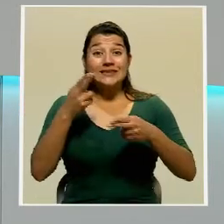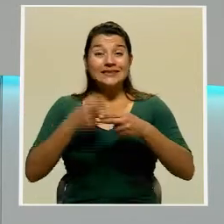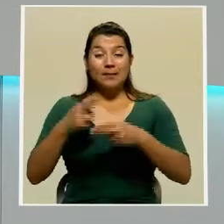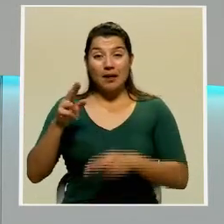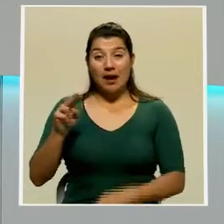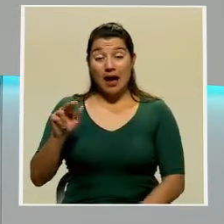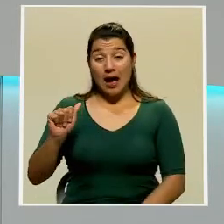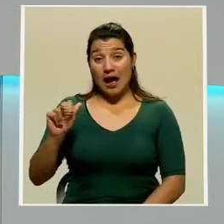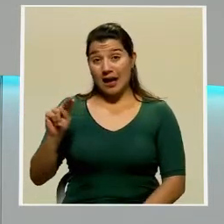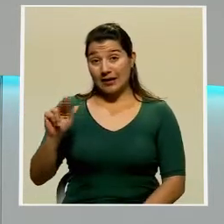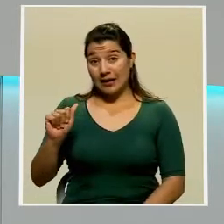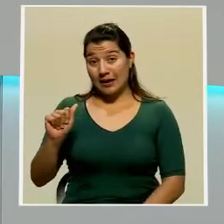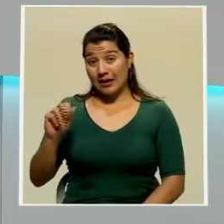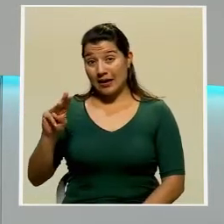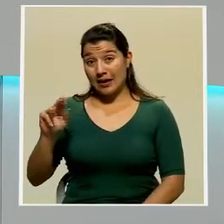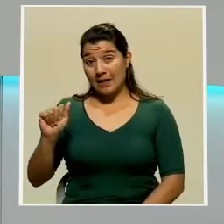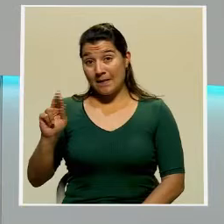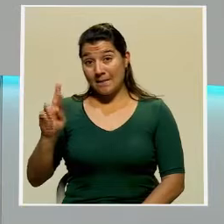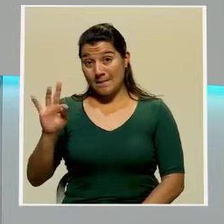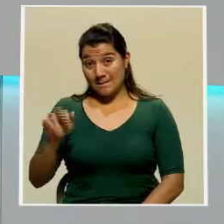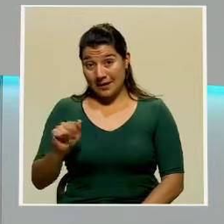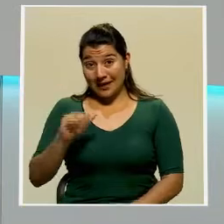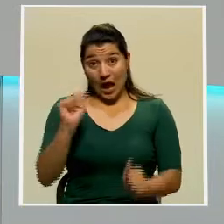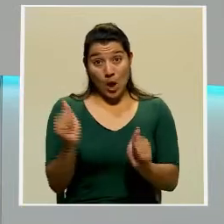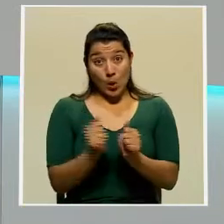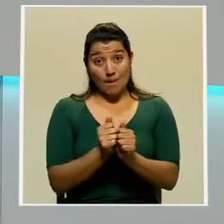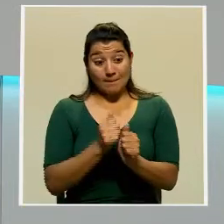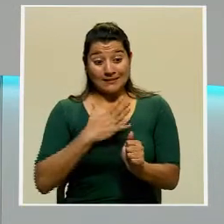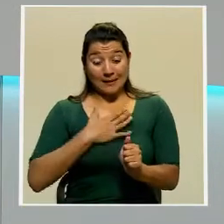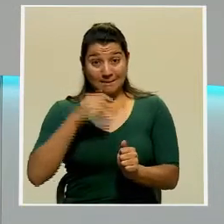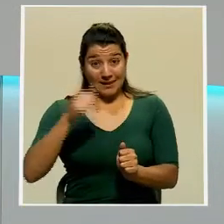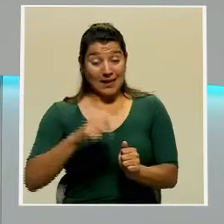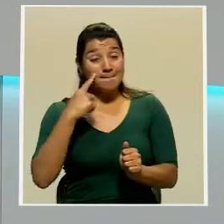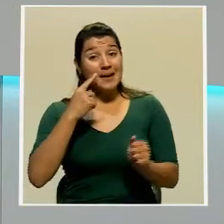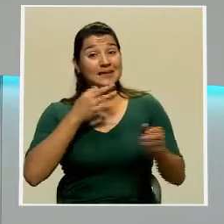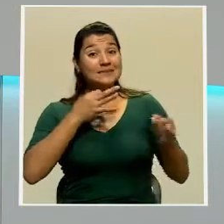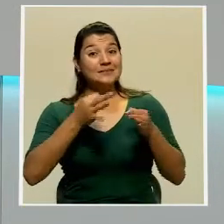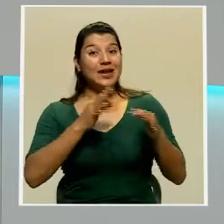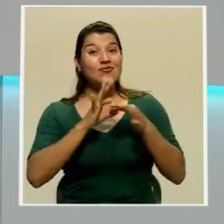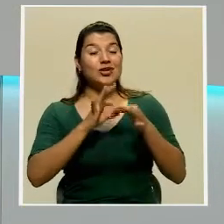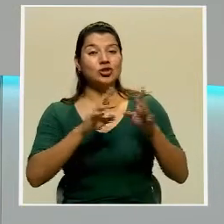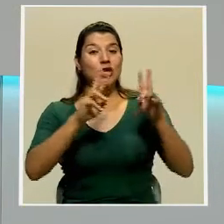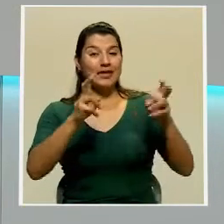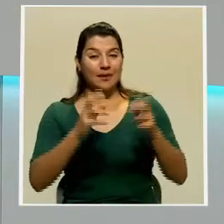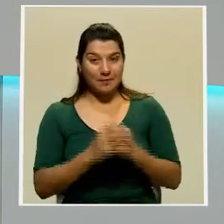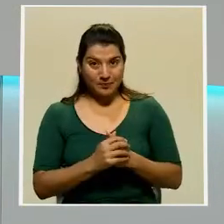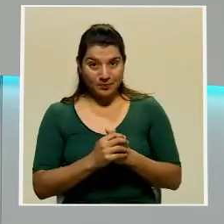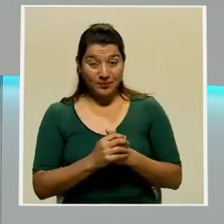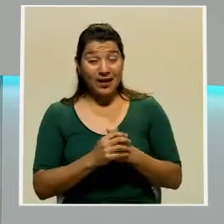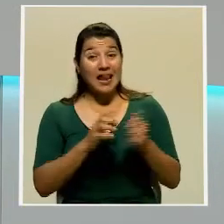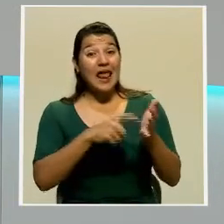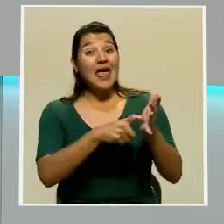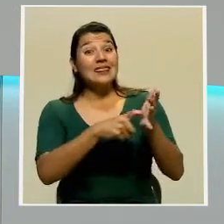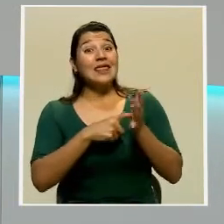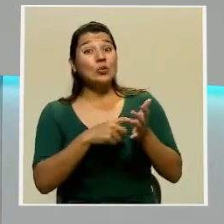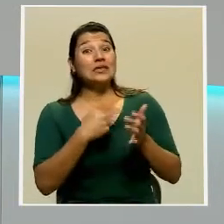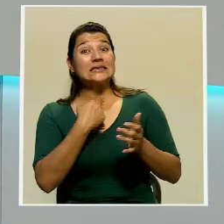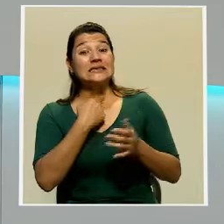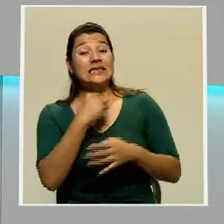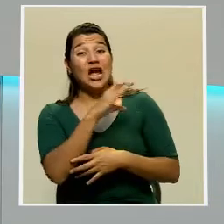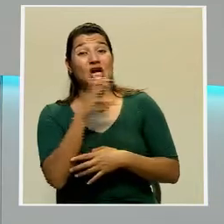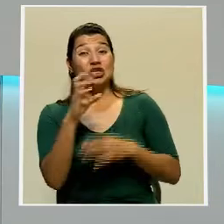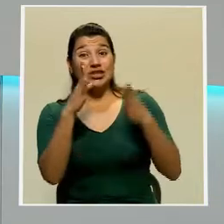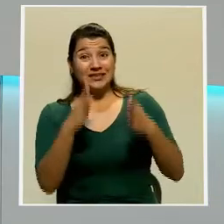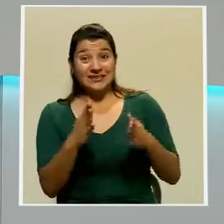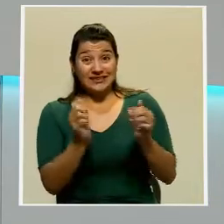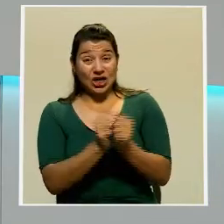Arce se encuentra aquí en el estudio para ampliarnos este tema. La deuda de los ticos en tarjeta